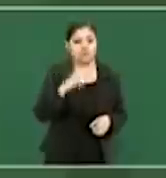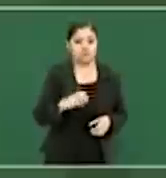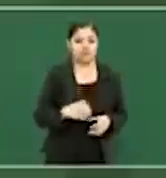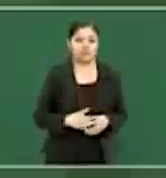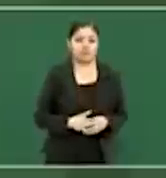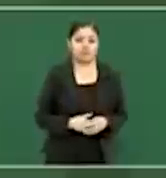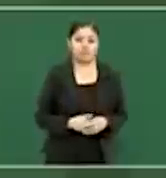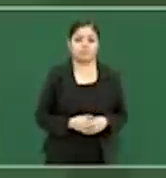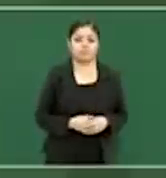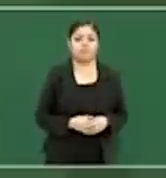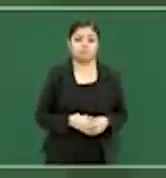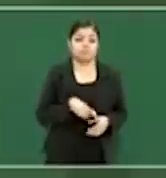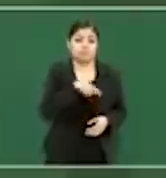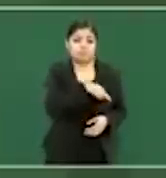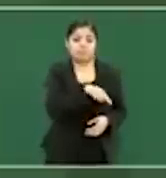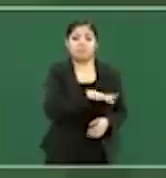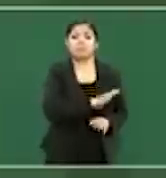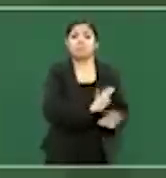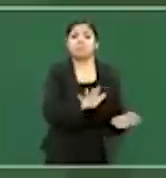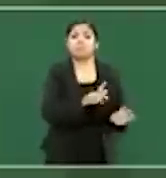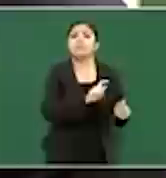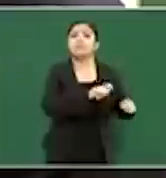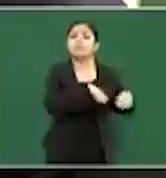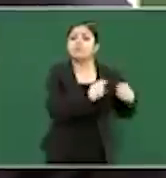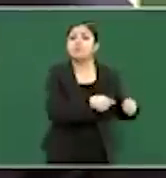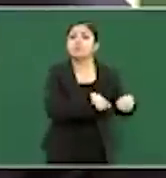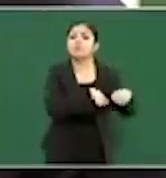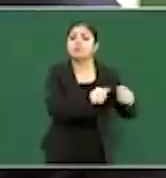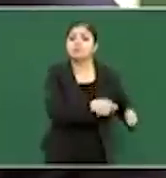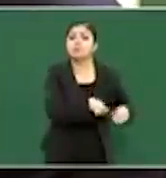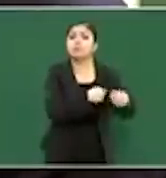ya común. Se